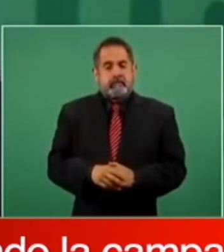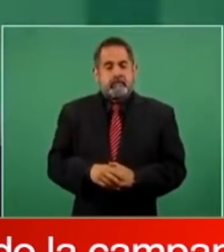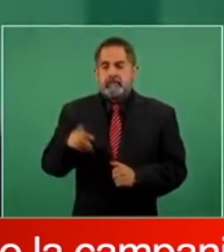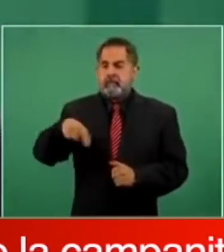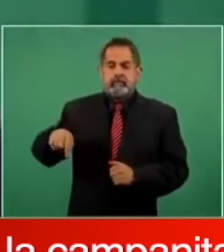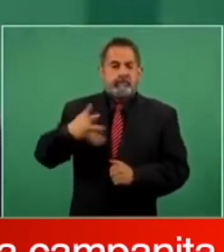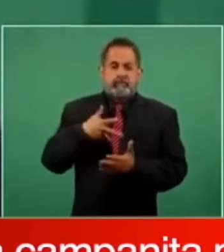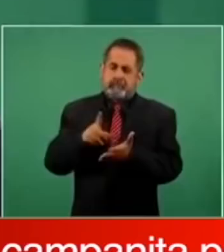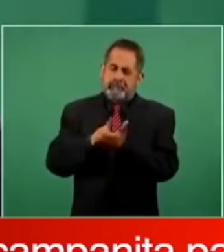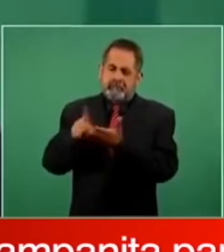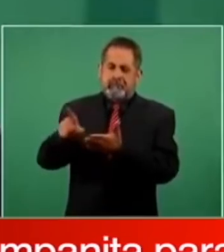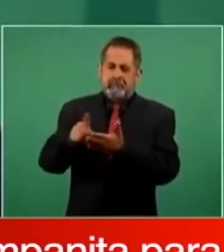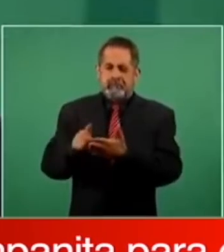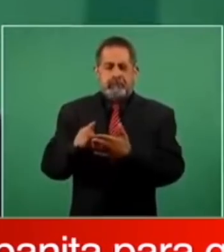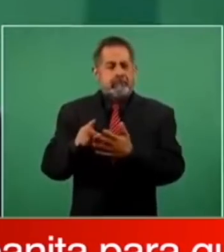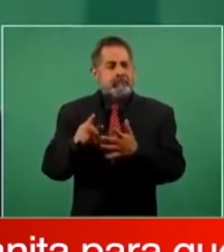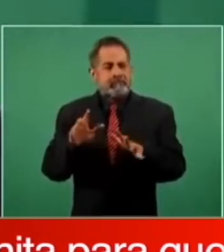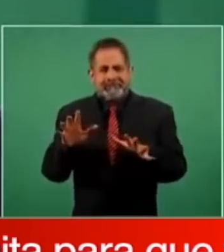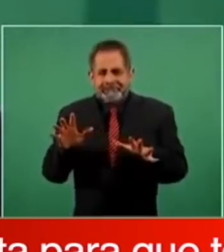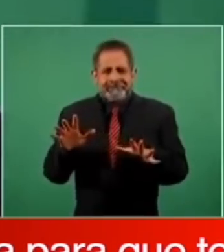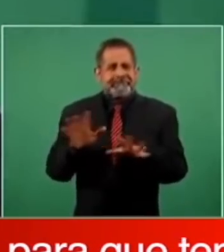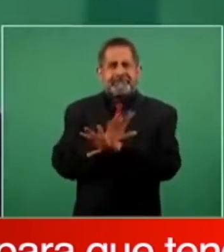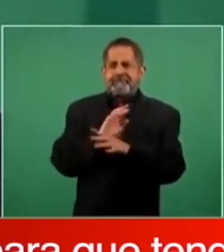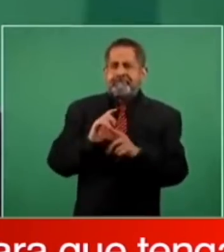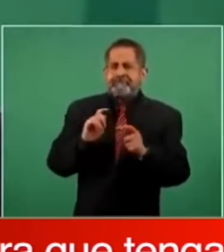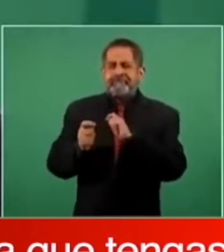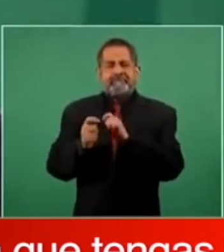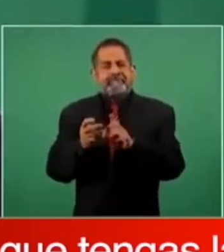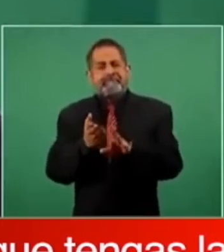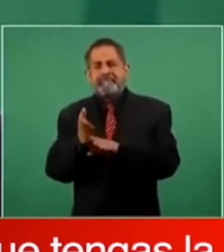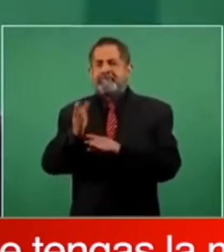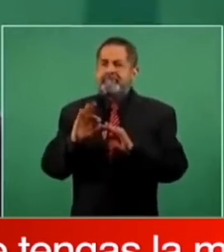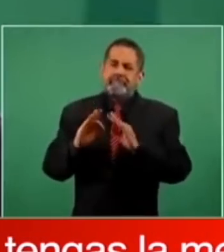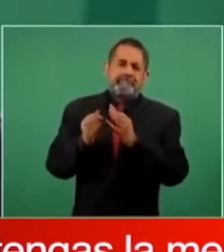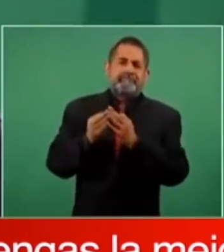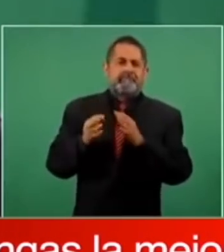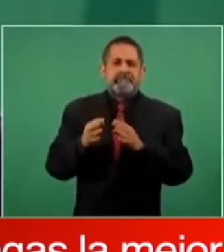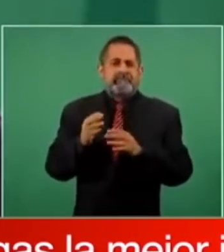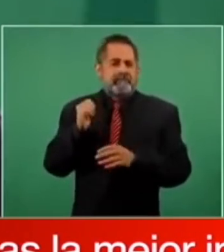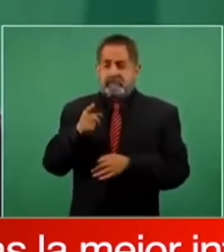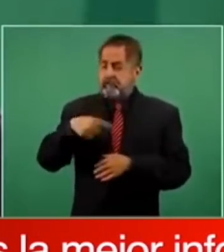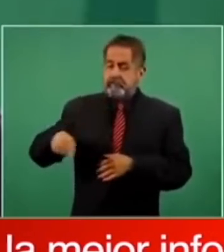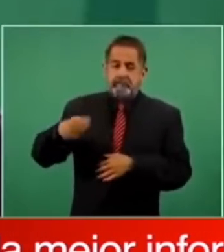el derecho a cambiar hasta la forma de